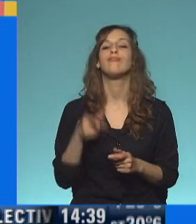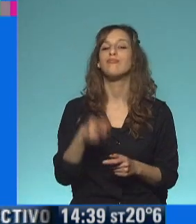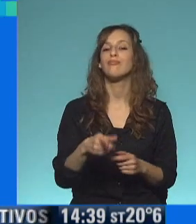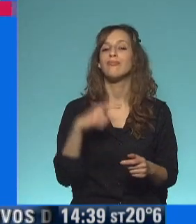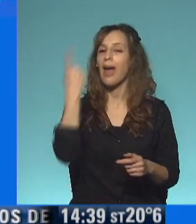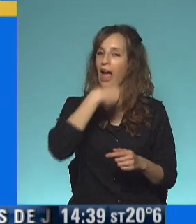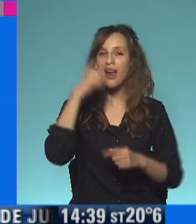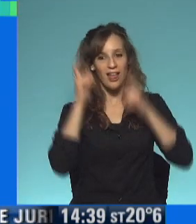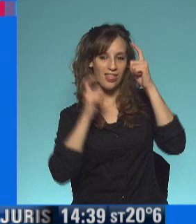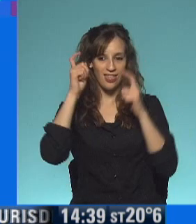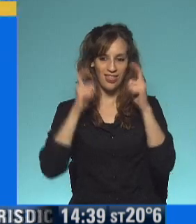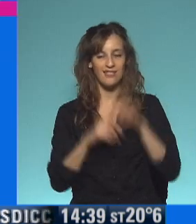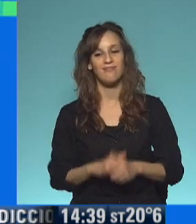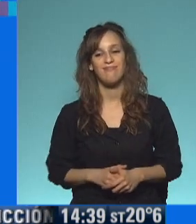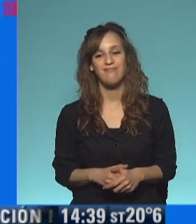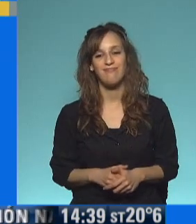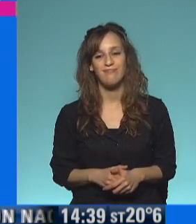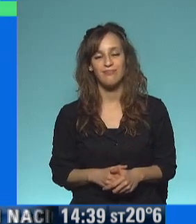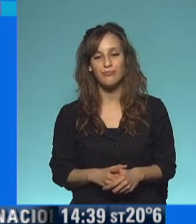morisquetas! ¡Perfecto! ¡Foto de la foto!